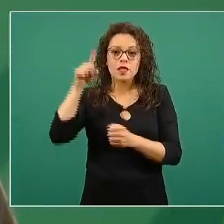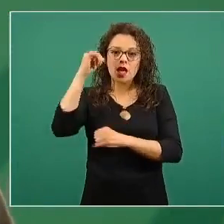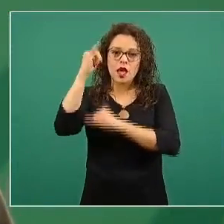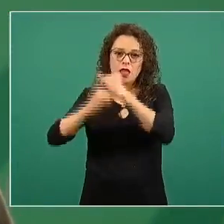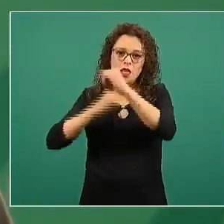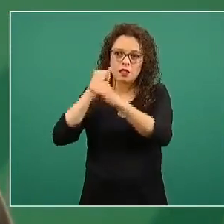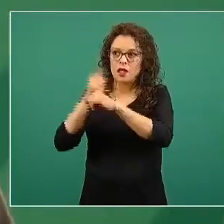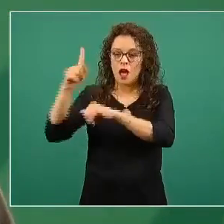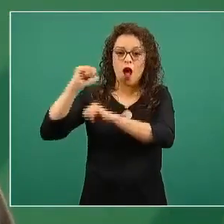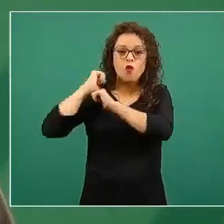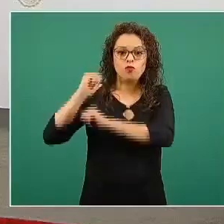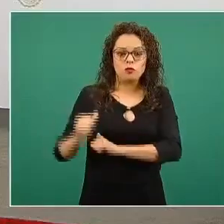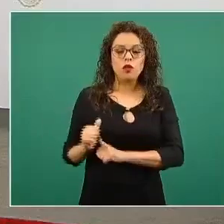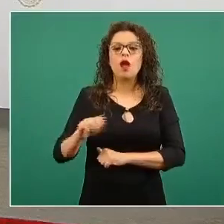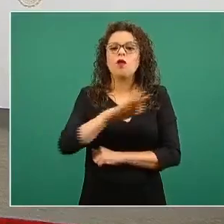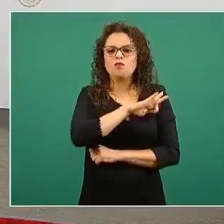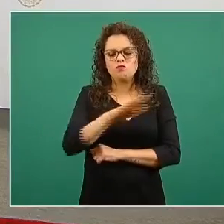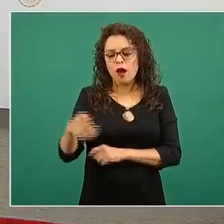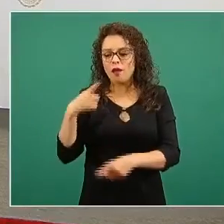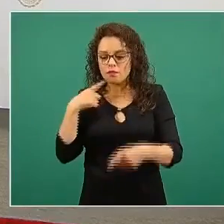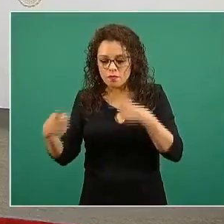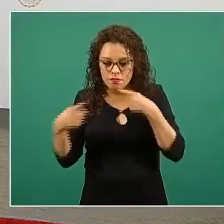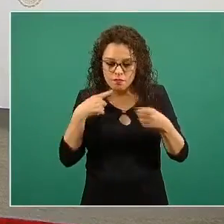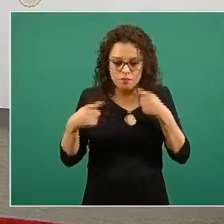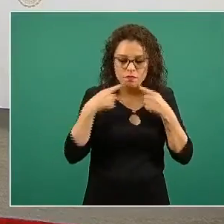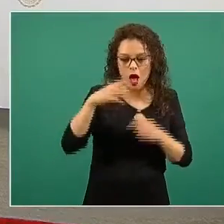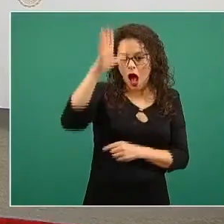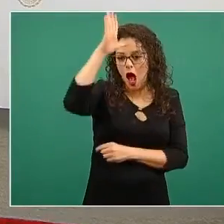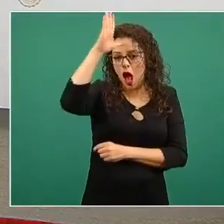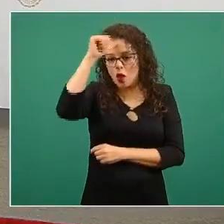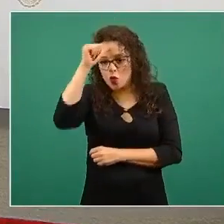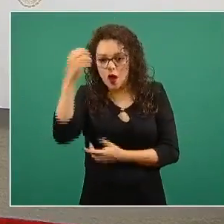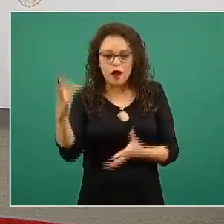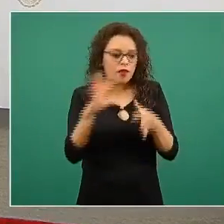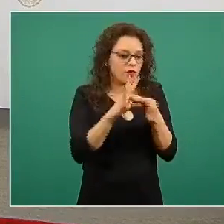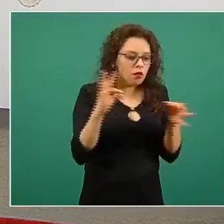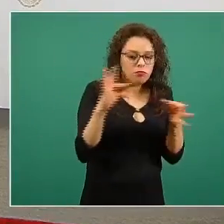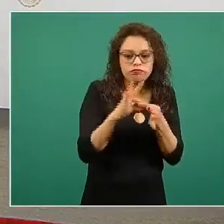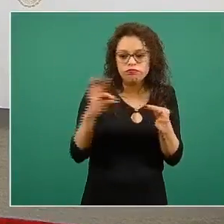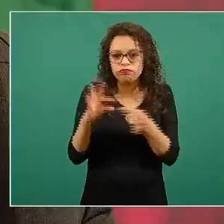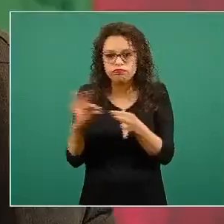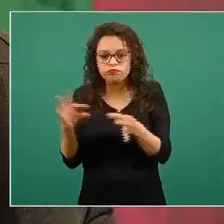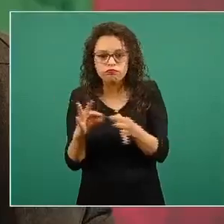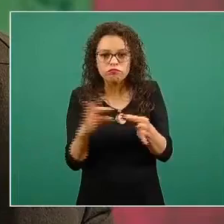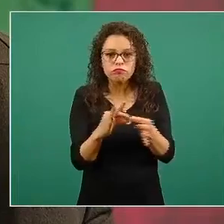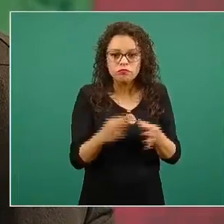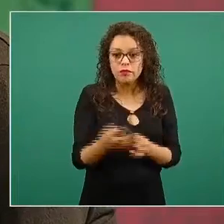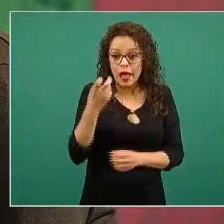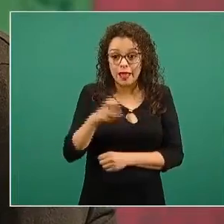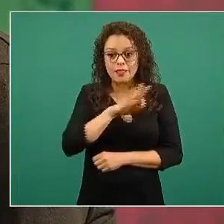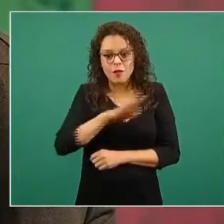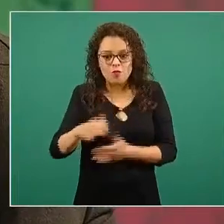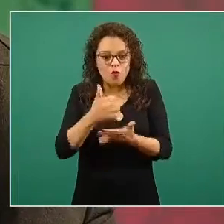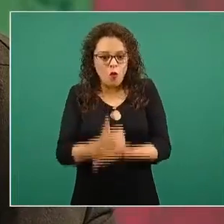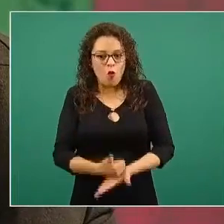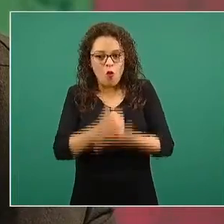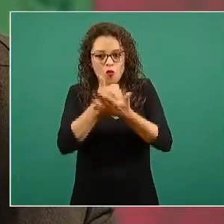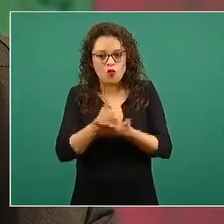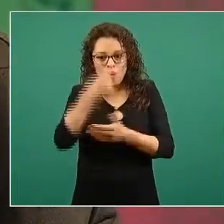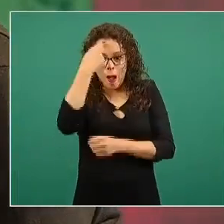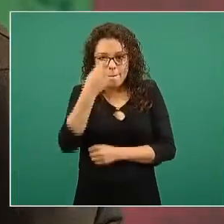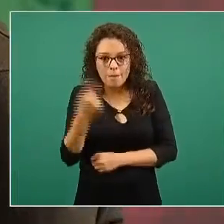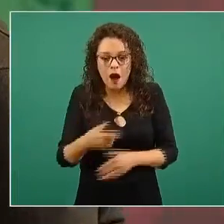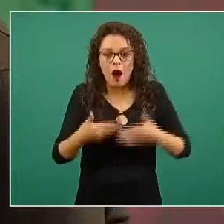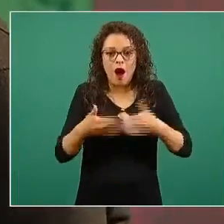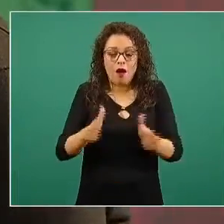cabo convenios, puedan llevar a cabo intercambios de colaboración que en su momento permita que el acceso